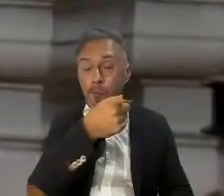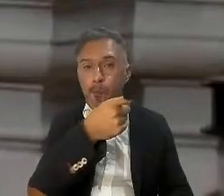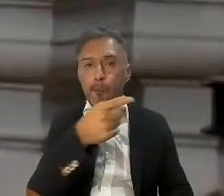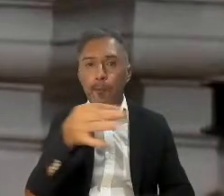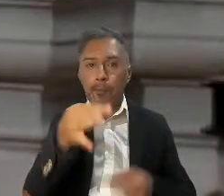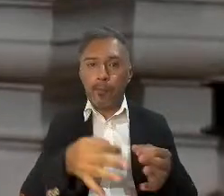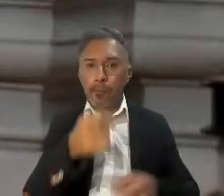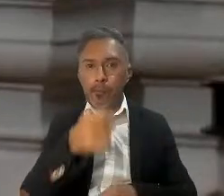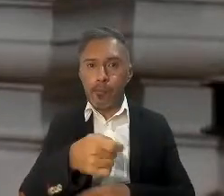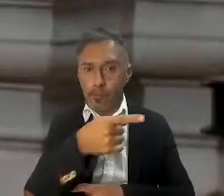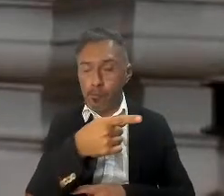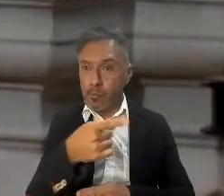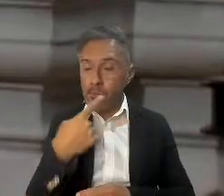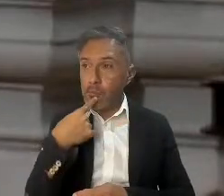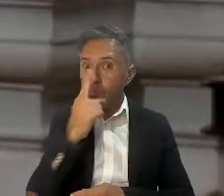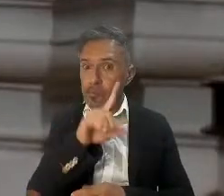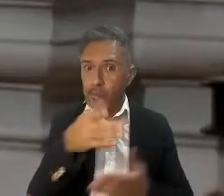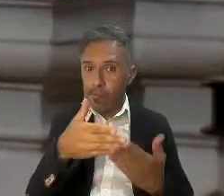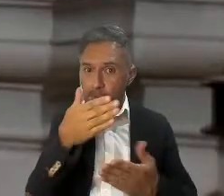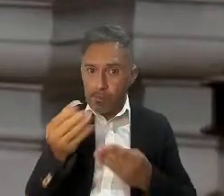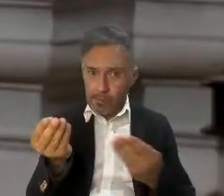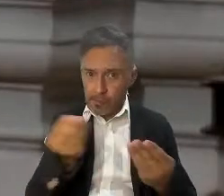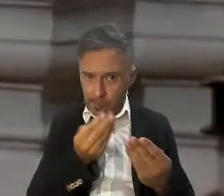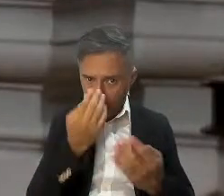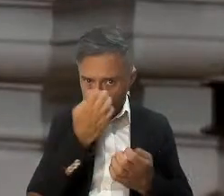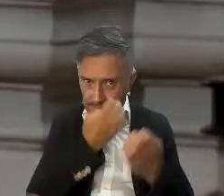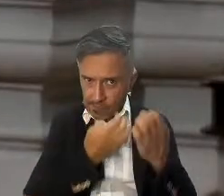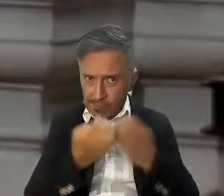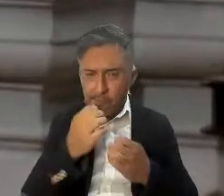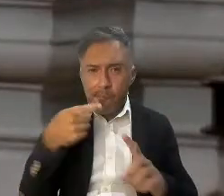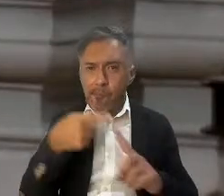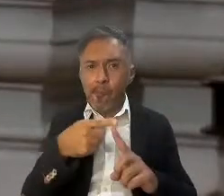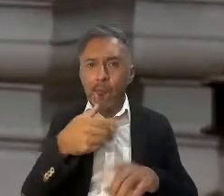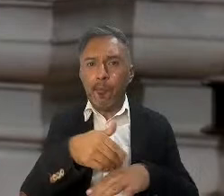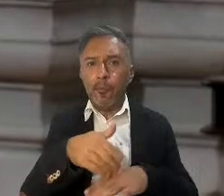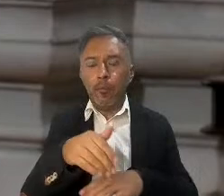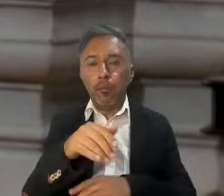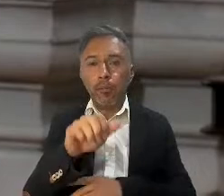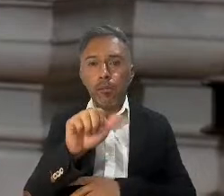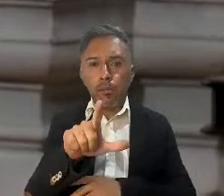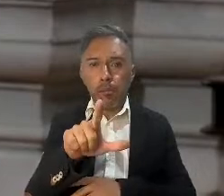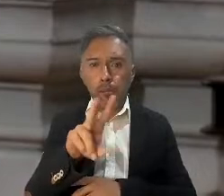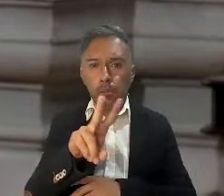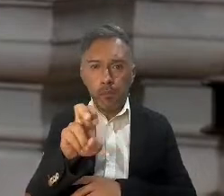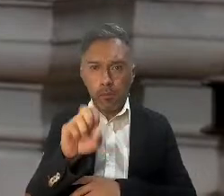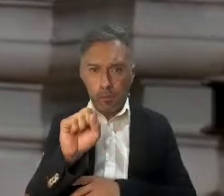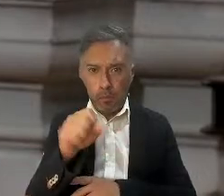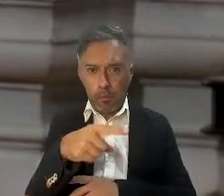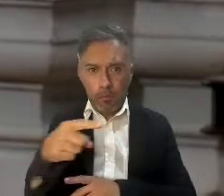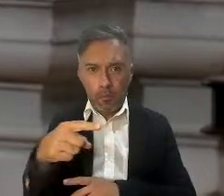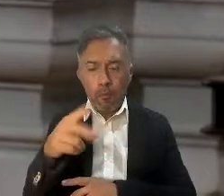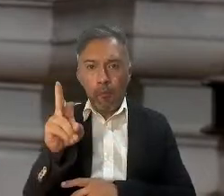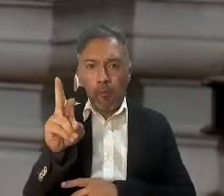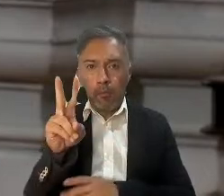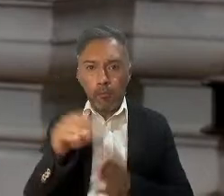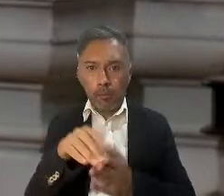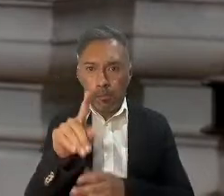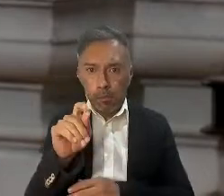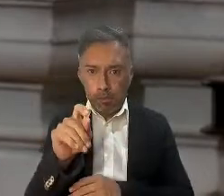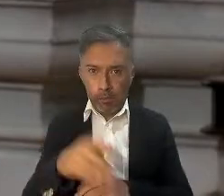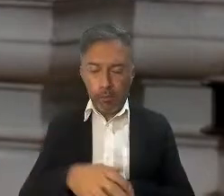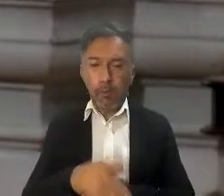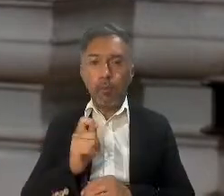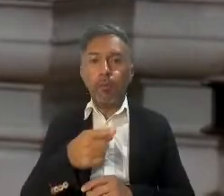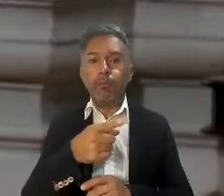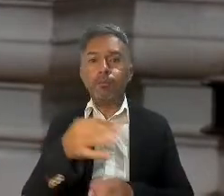de la queja como es el caso de la al 260 guion 2020 en el que la corte